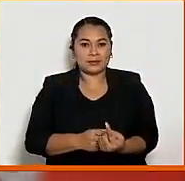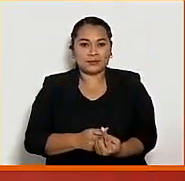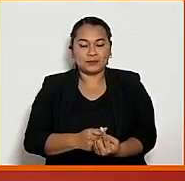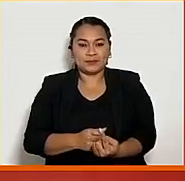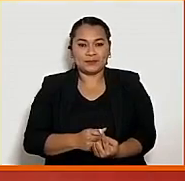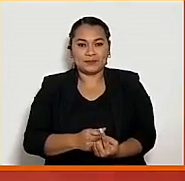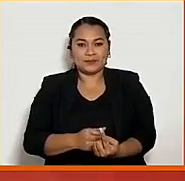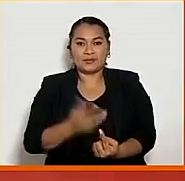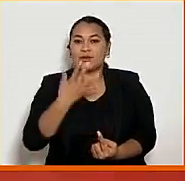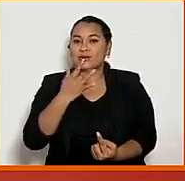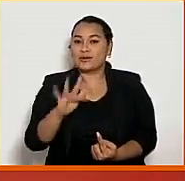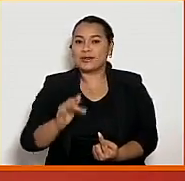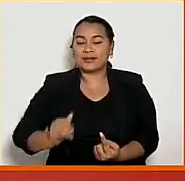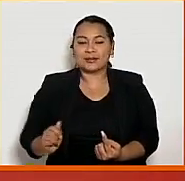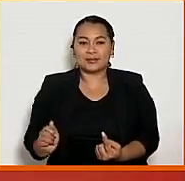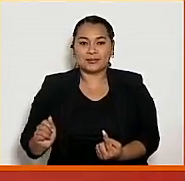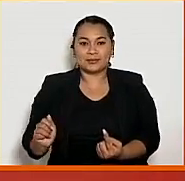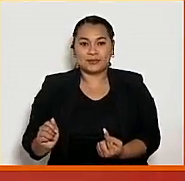es, muchísima suerte,